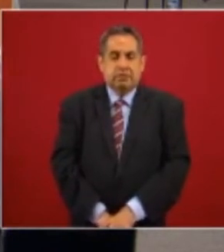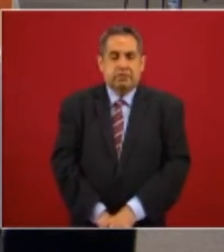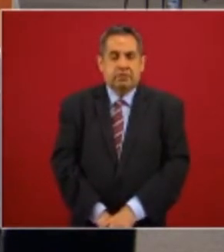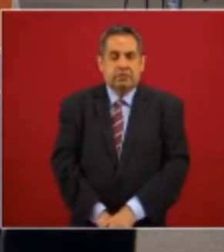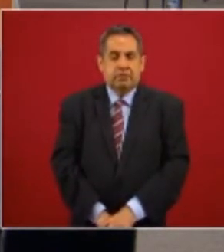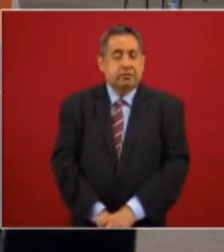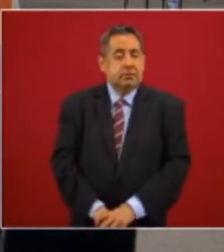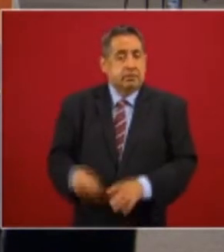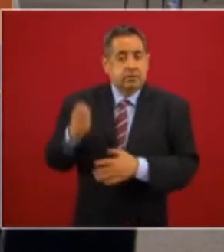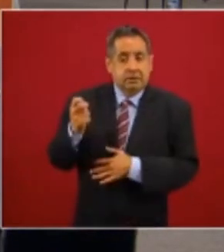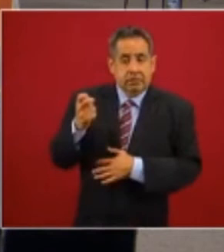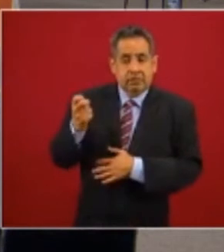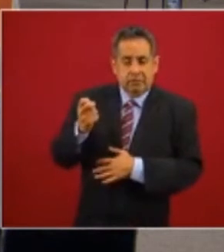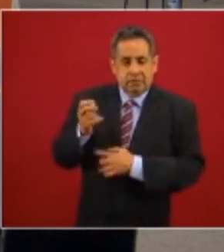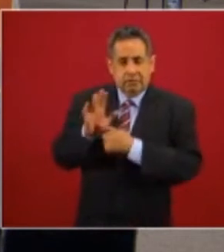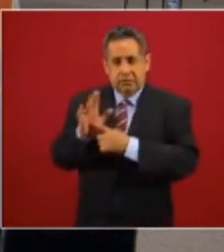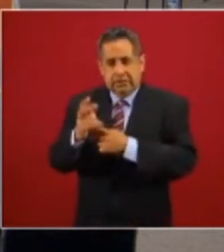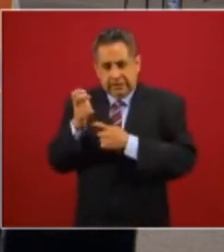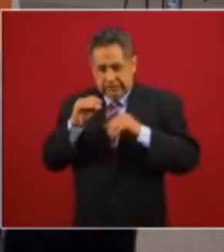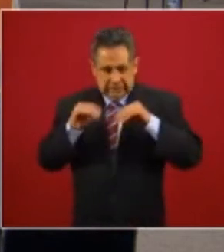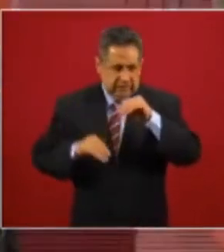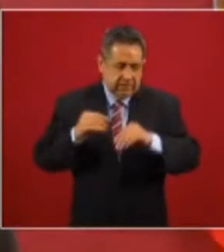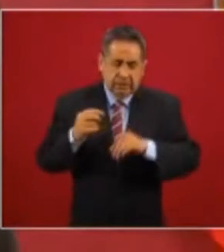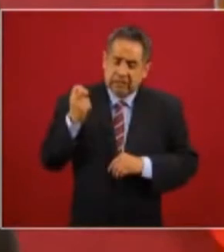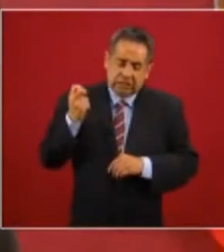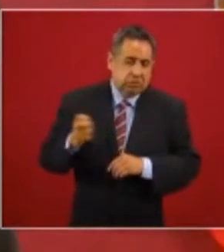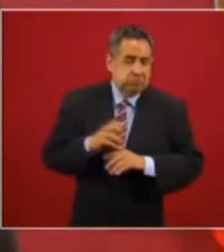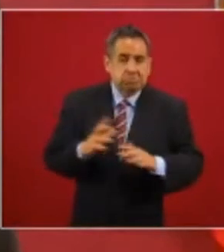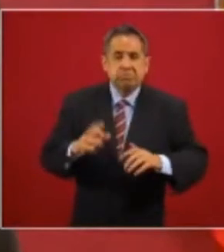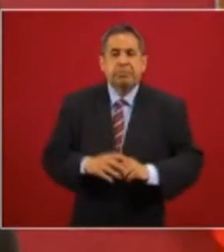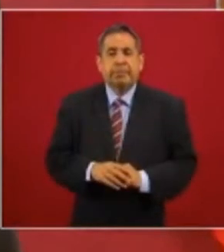Entonces, esto es lo que estamos enfrentando.